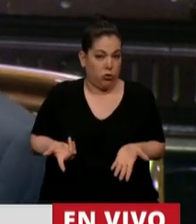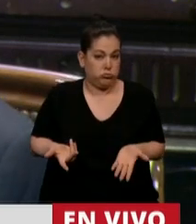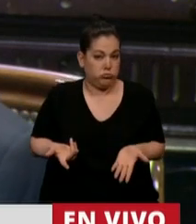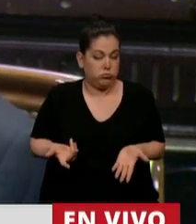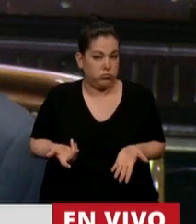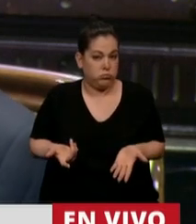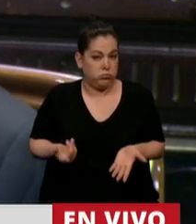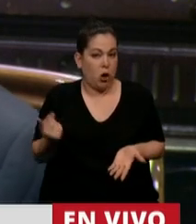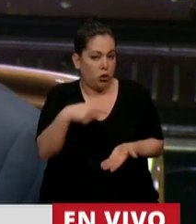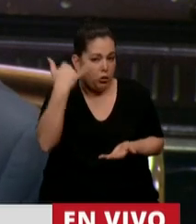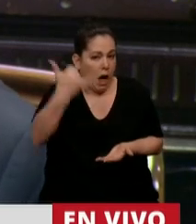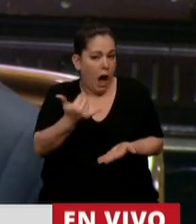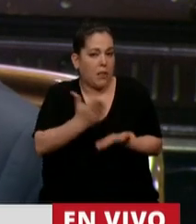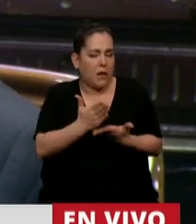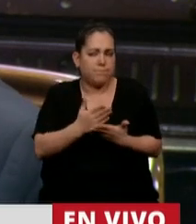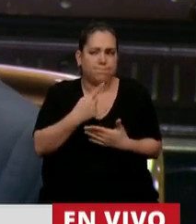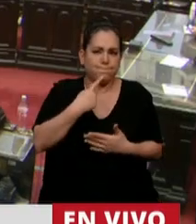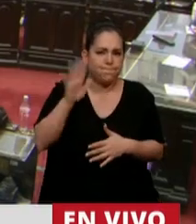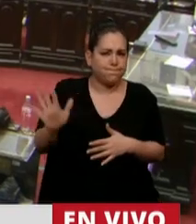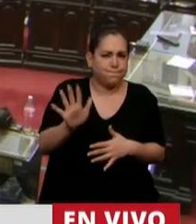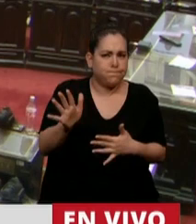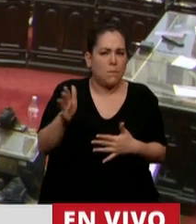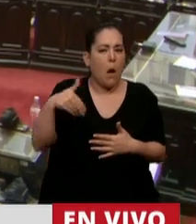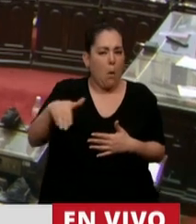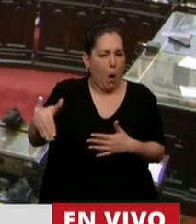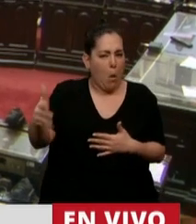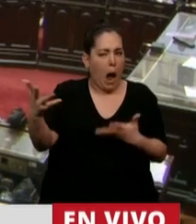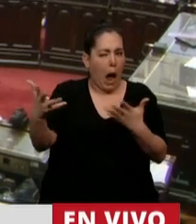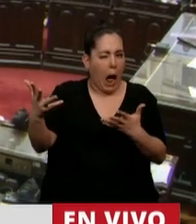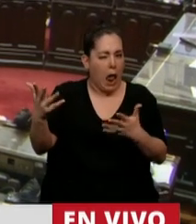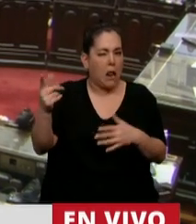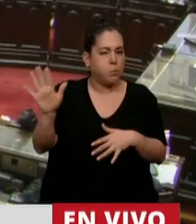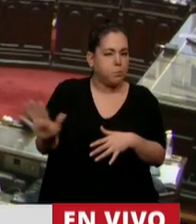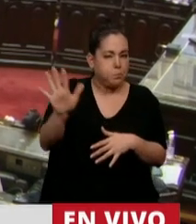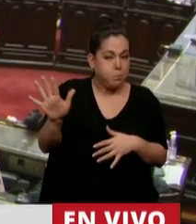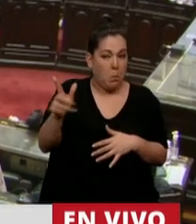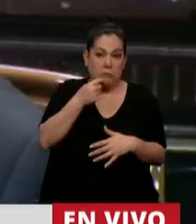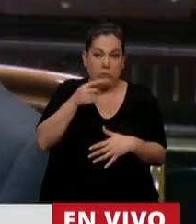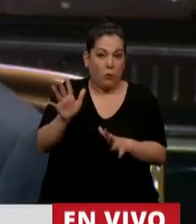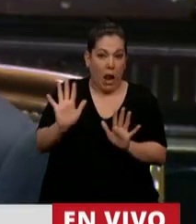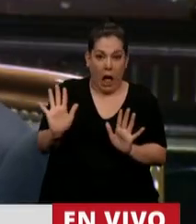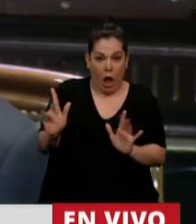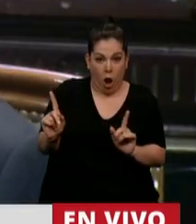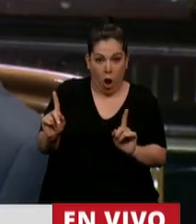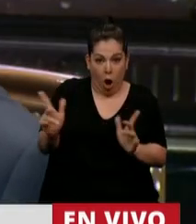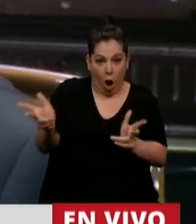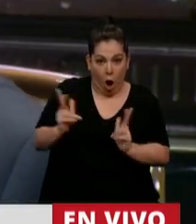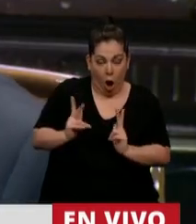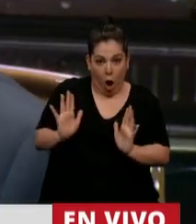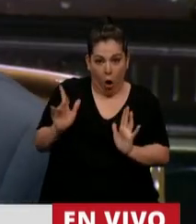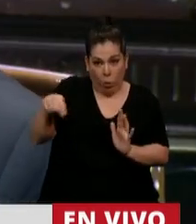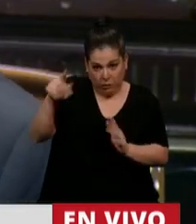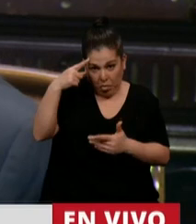Entonces tenemos todo el derecho a suponer que viene el cuchillo bajo el poncho, porque si no, de otro motivo, si esto es así, si lo que realmente les